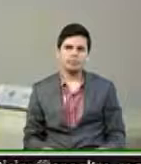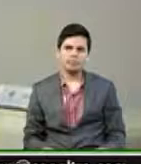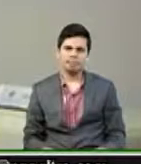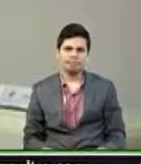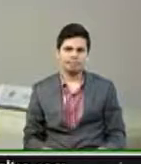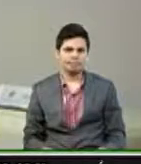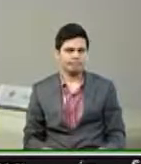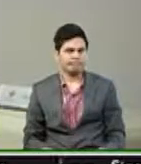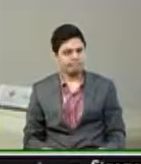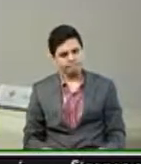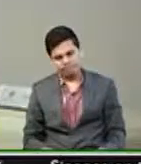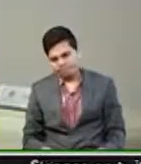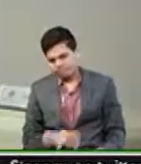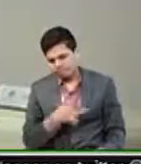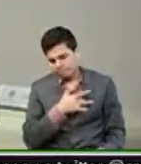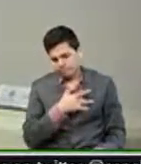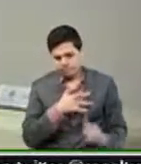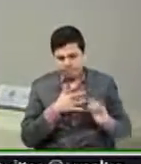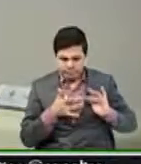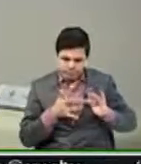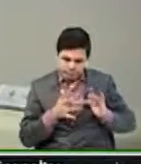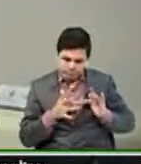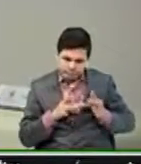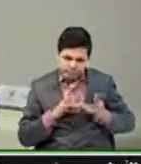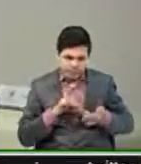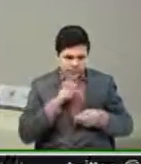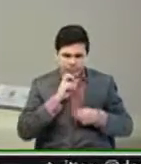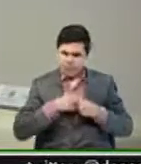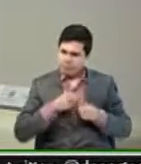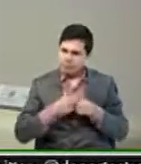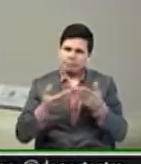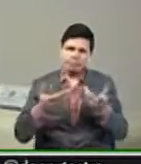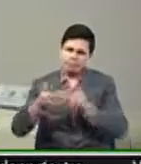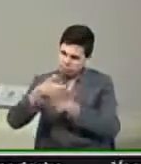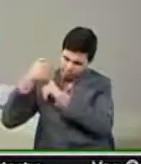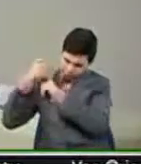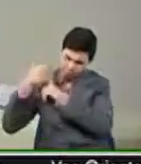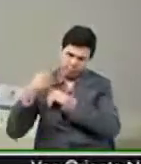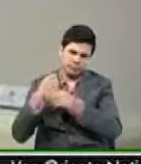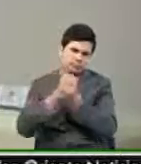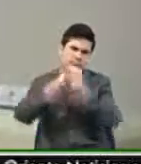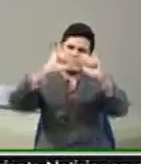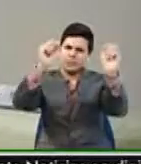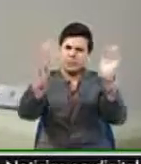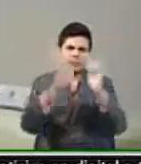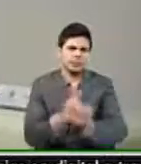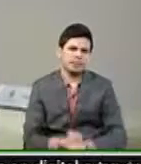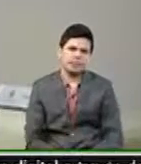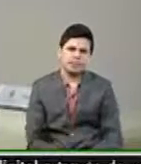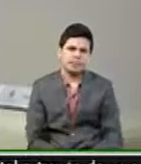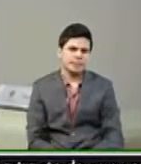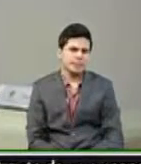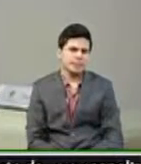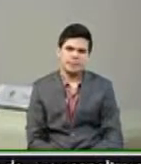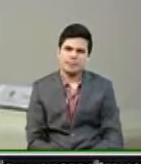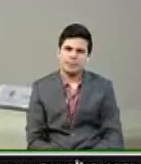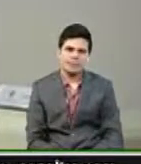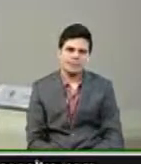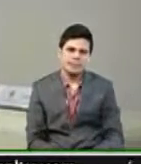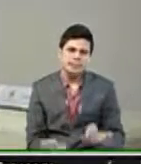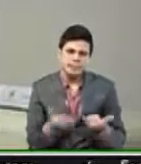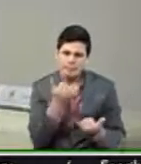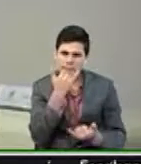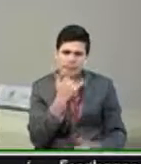y estas son cosas que son unas barbaridades que no deben estar sucediendo. Realmente